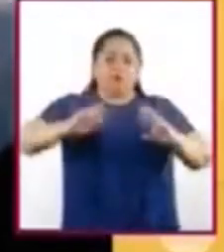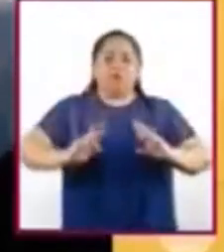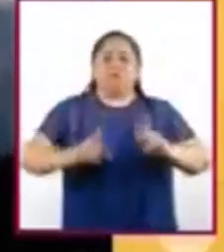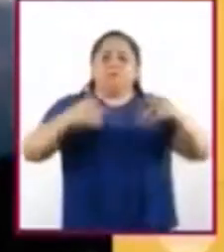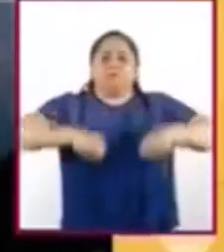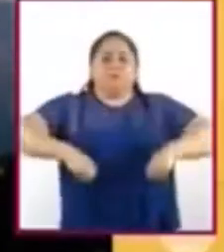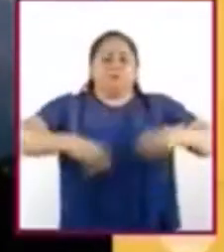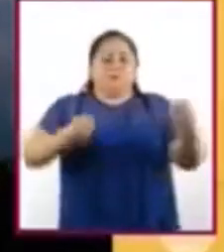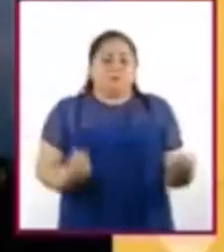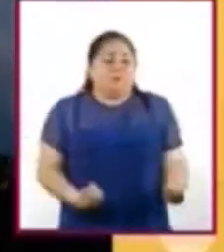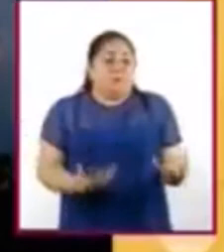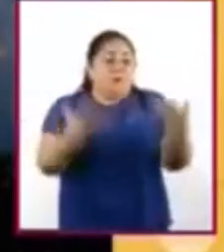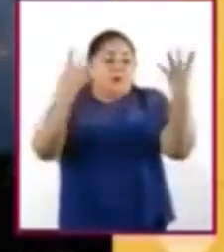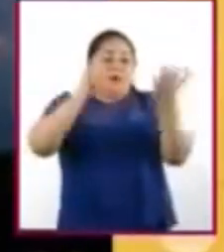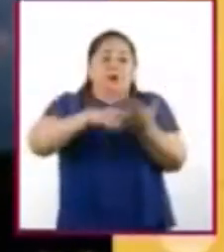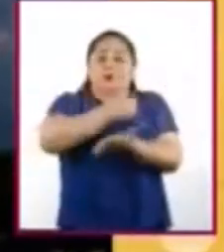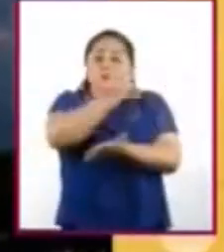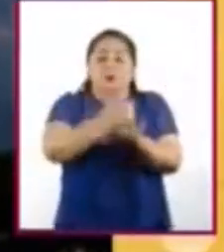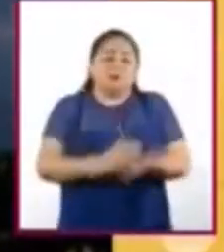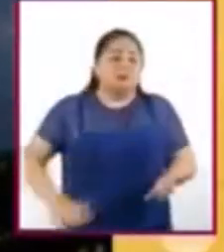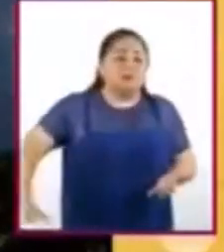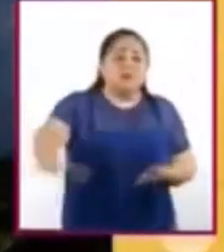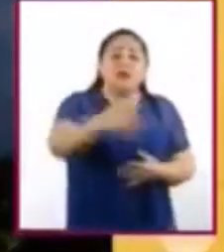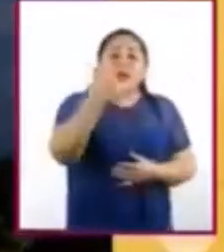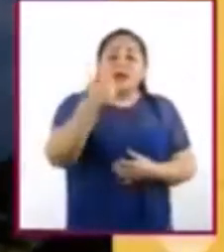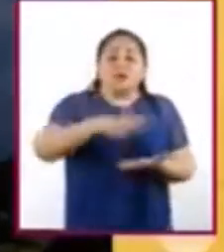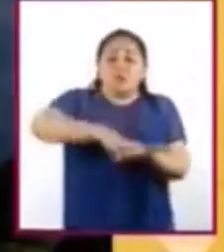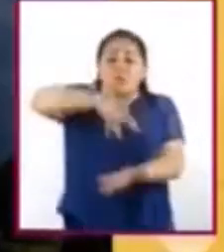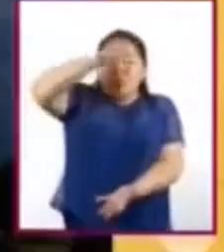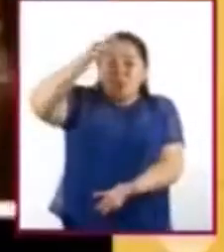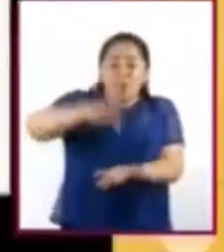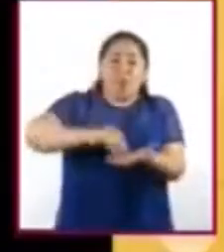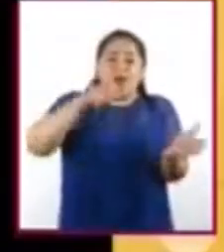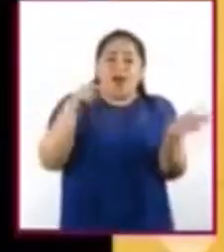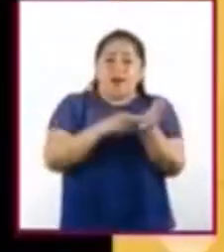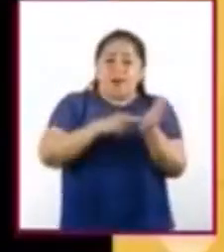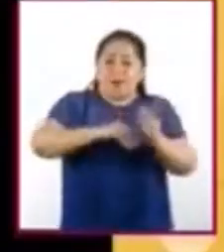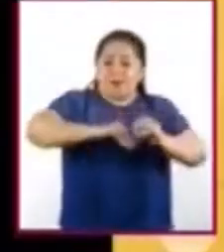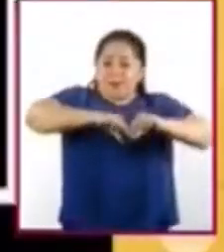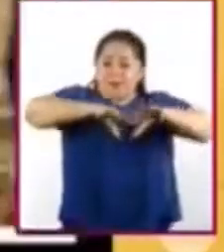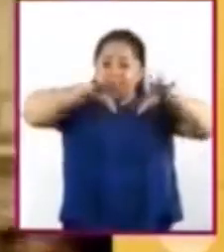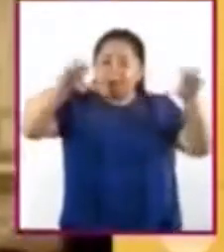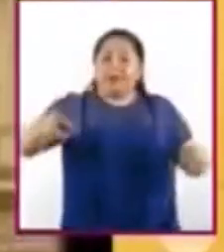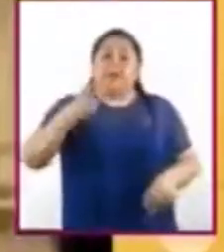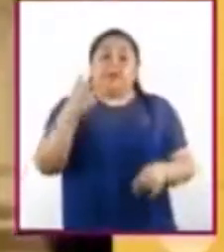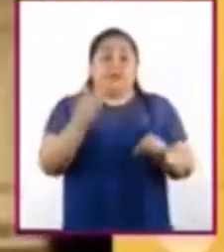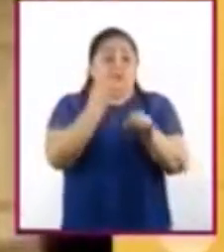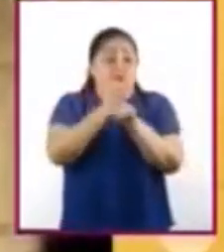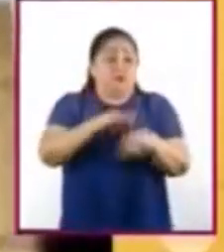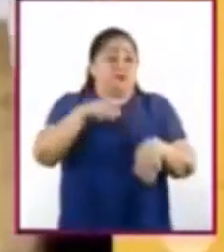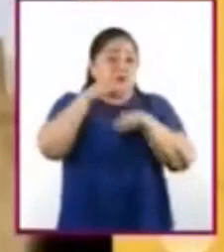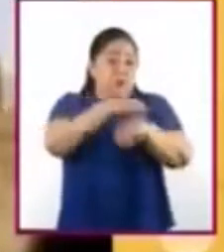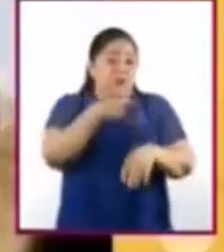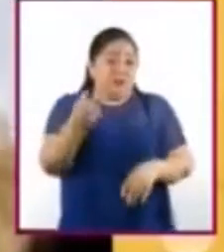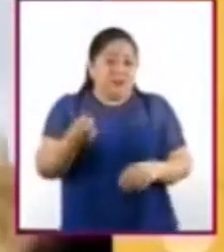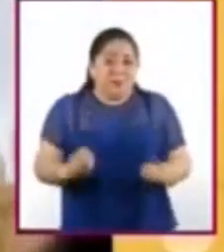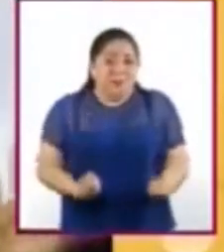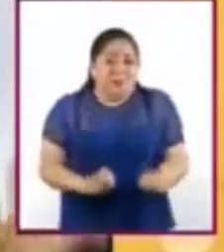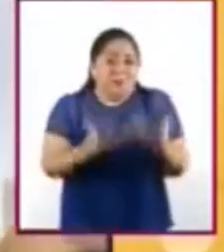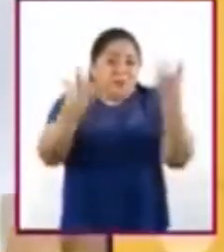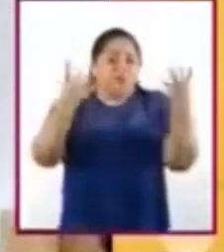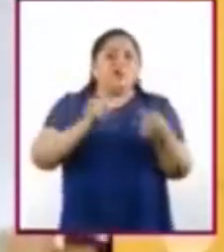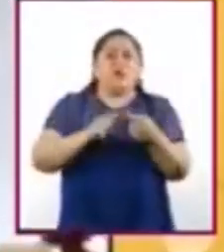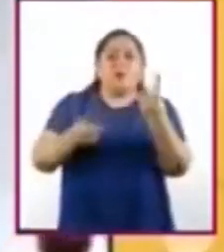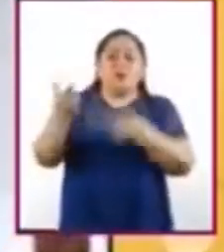erupción, cubriendo a toda la ciudad de gases, polvo y cenizas. La información sobre el suceso de la erupción se extrae